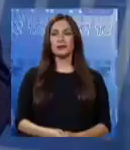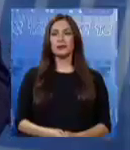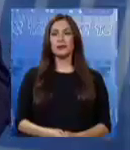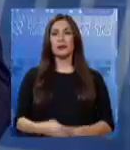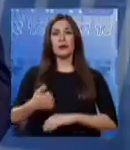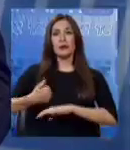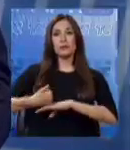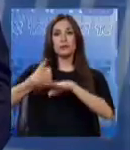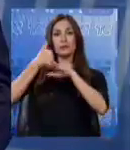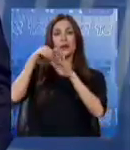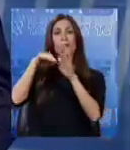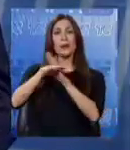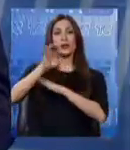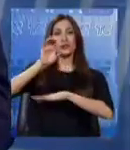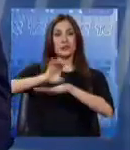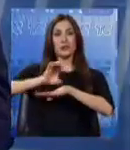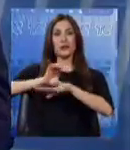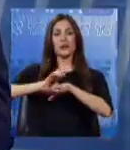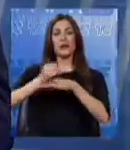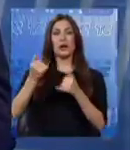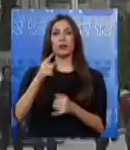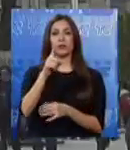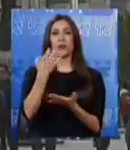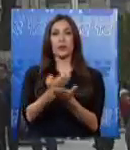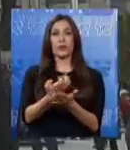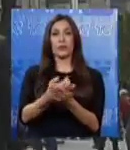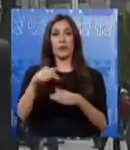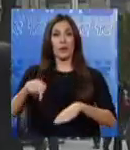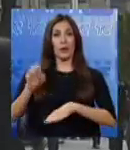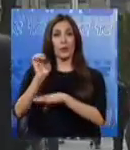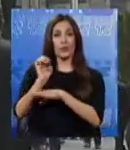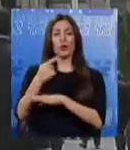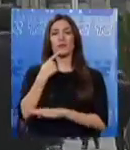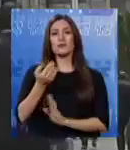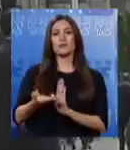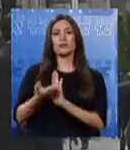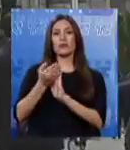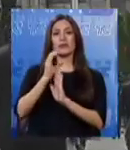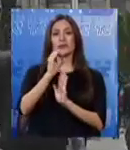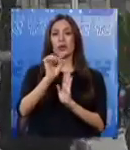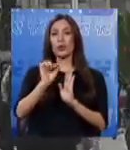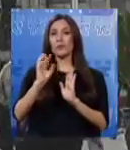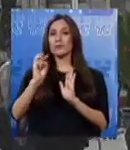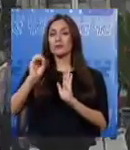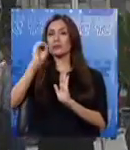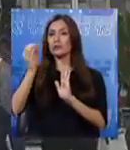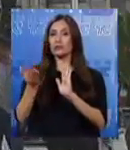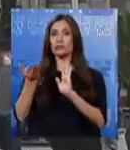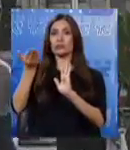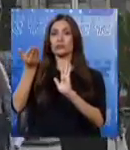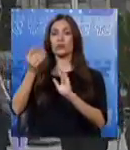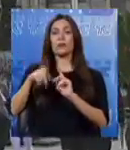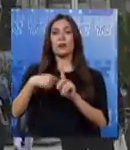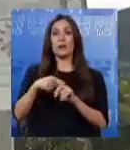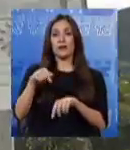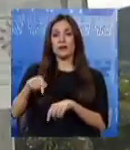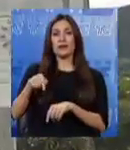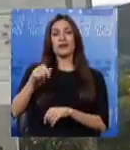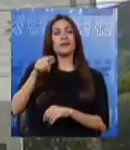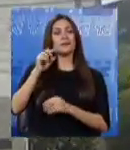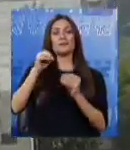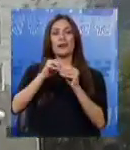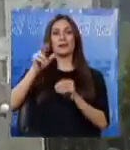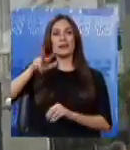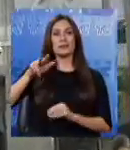Y autoridades del Banco Central informaron que la economía del país registró un incremento del 0,6% durante el último trimestre del